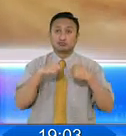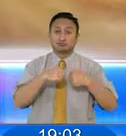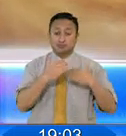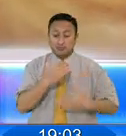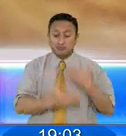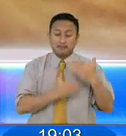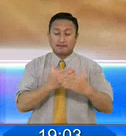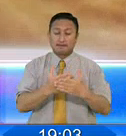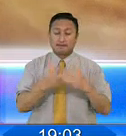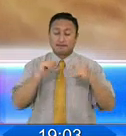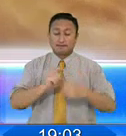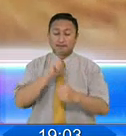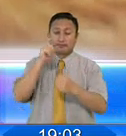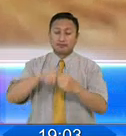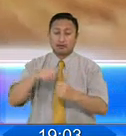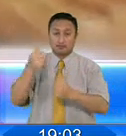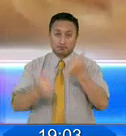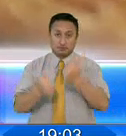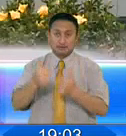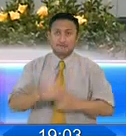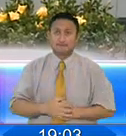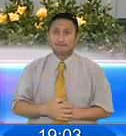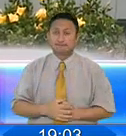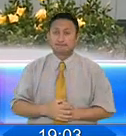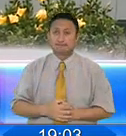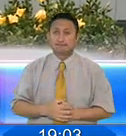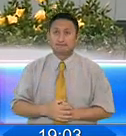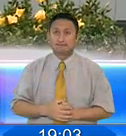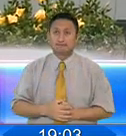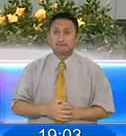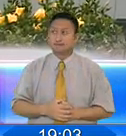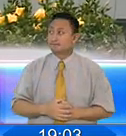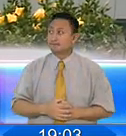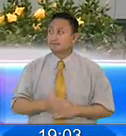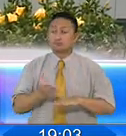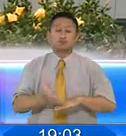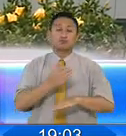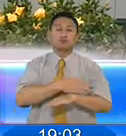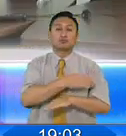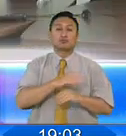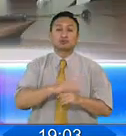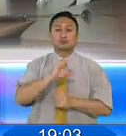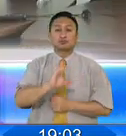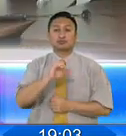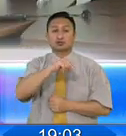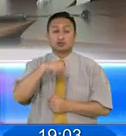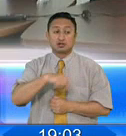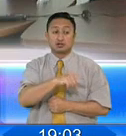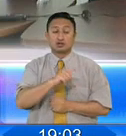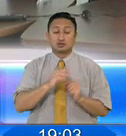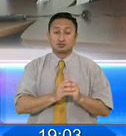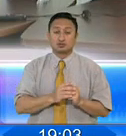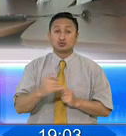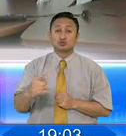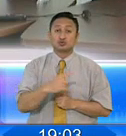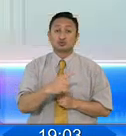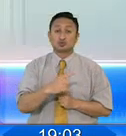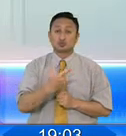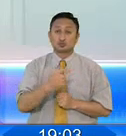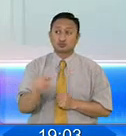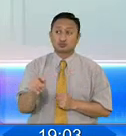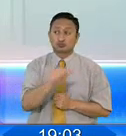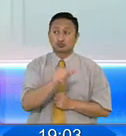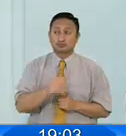de inscripción de candidaturas, interrumpido porque el CNE puso fin a la vida jurídica del movimiento. Pero esto